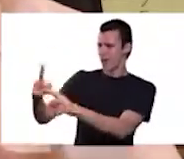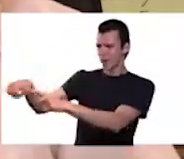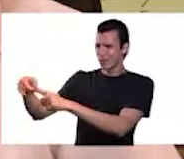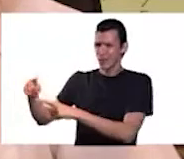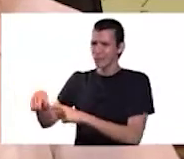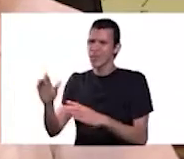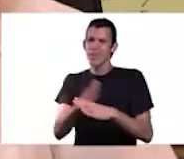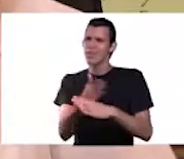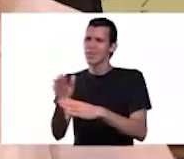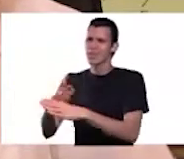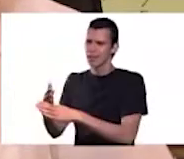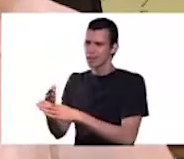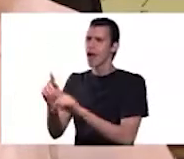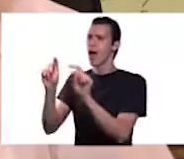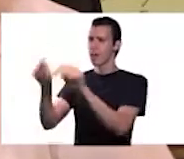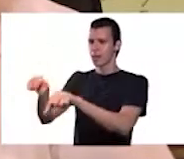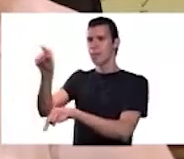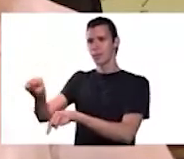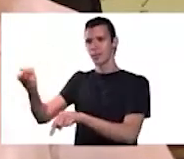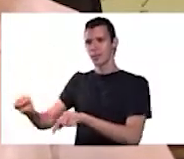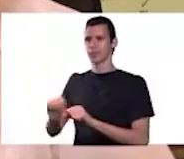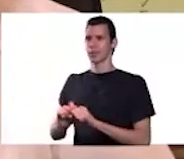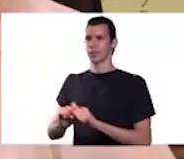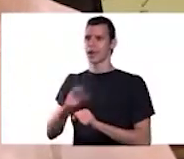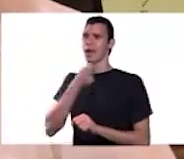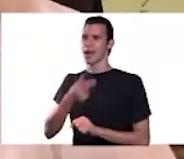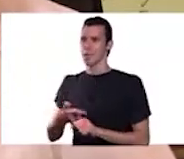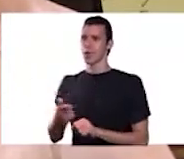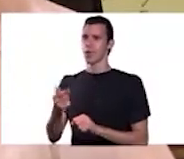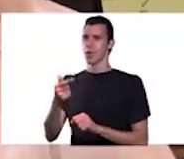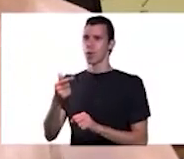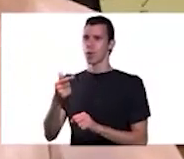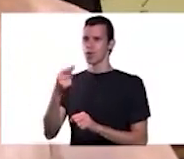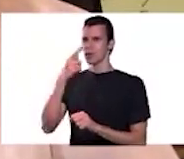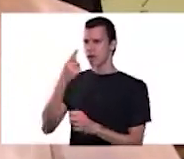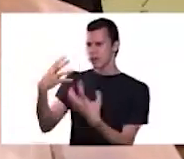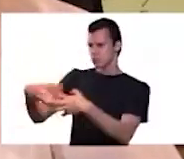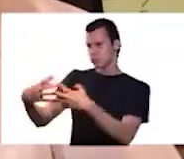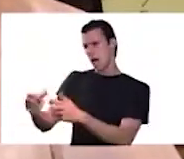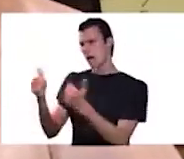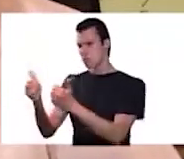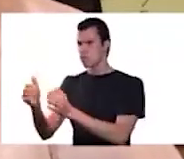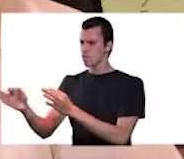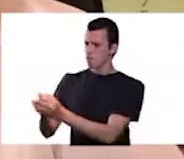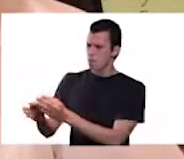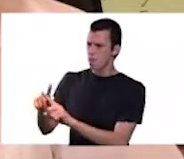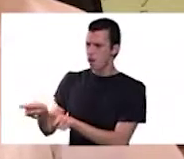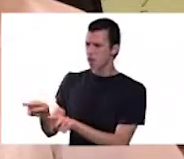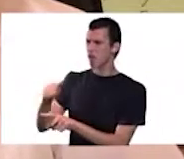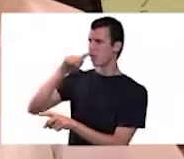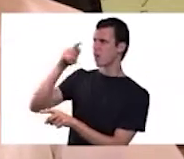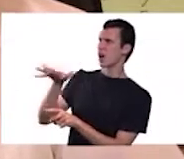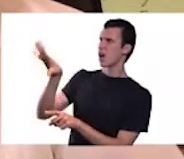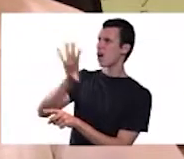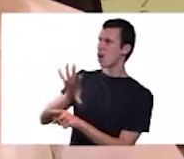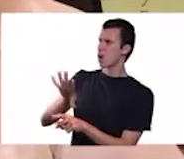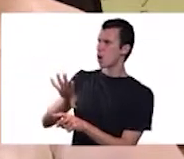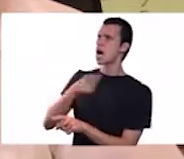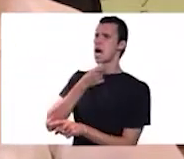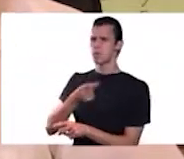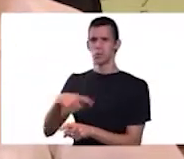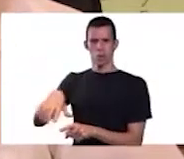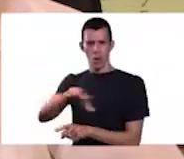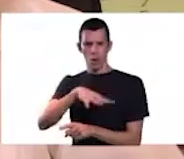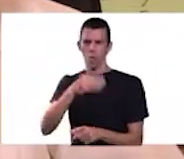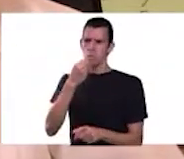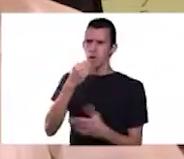mejorarse, esto debe, si está bonito, puede estar mejor. En ese sentido, debemos